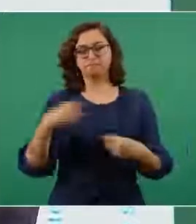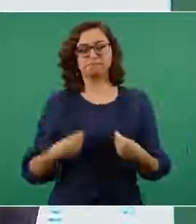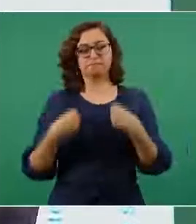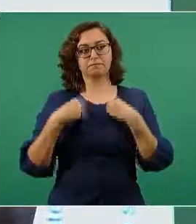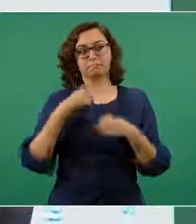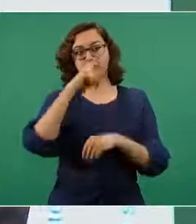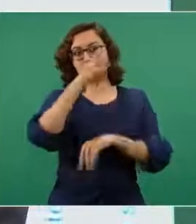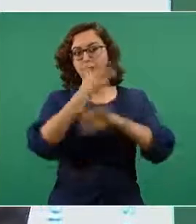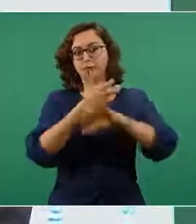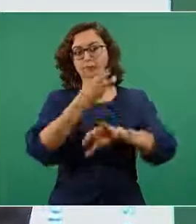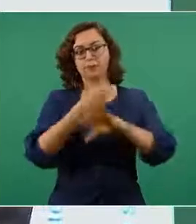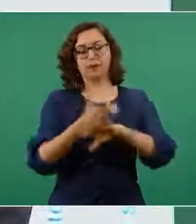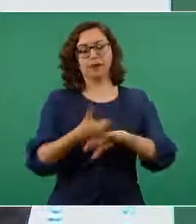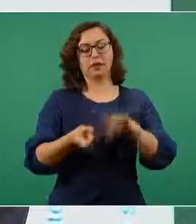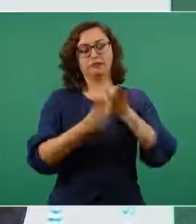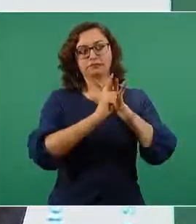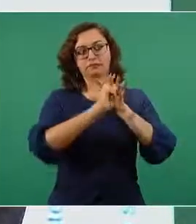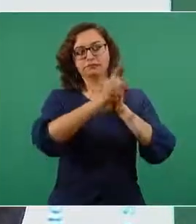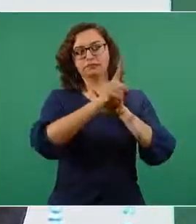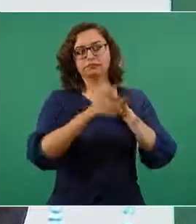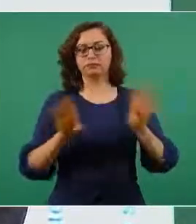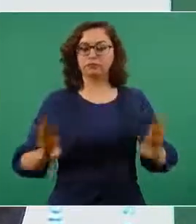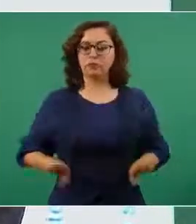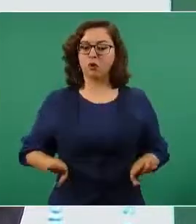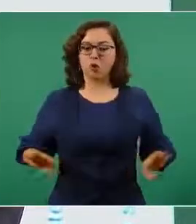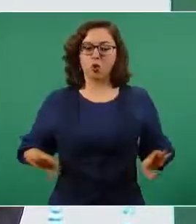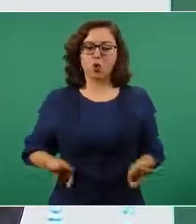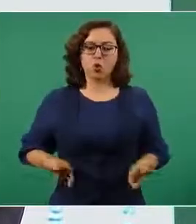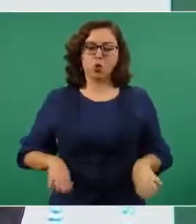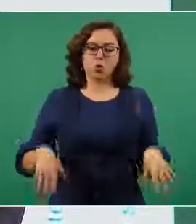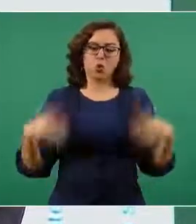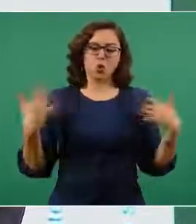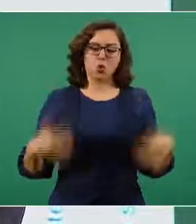migrantes, han sido muy solidarios,